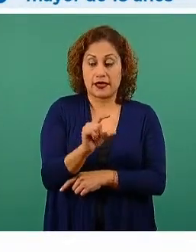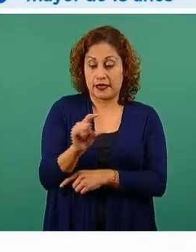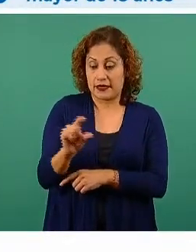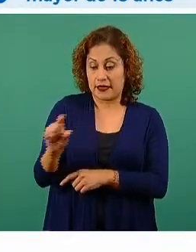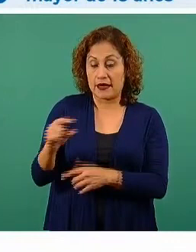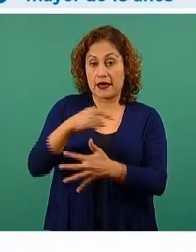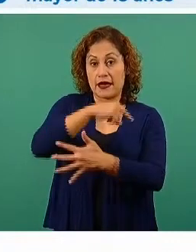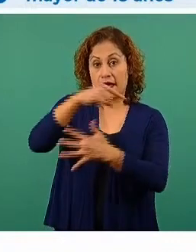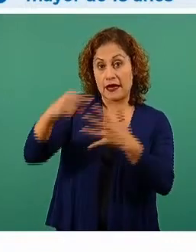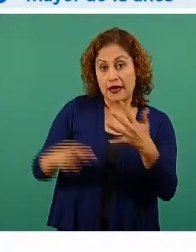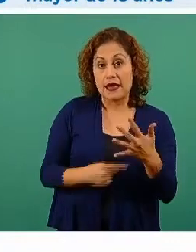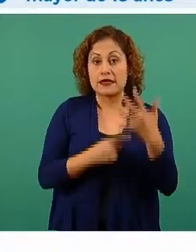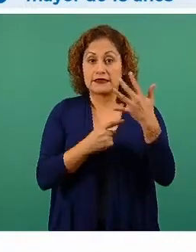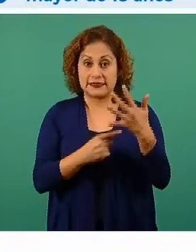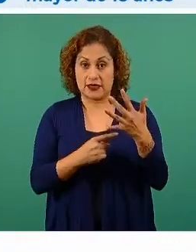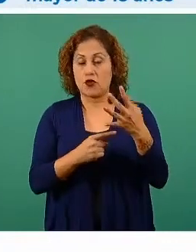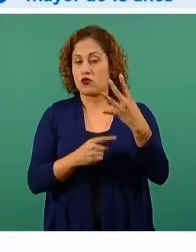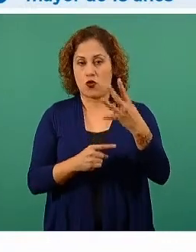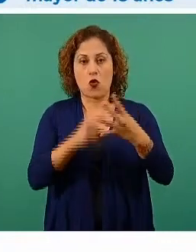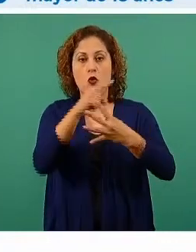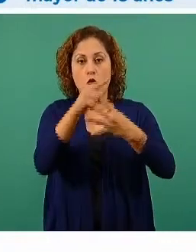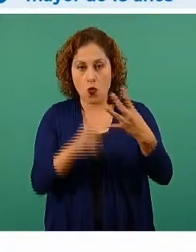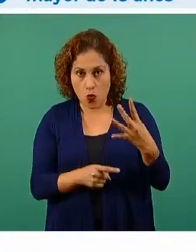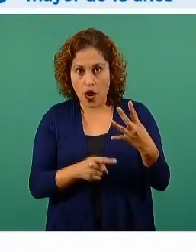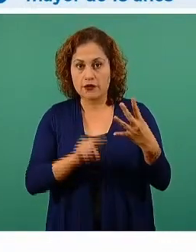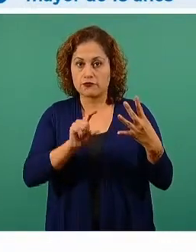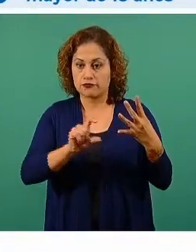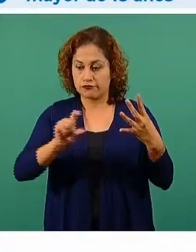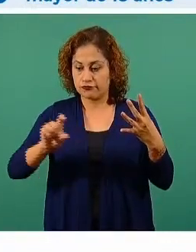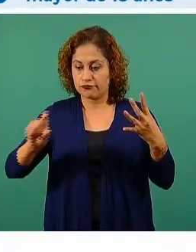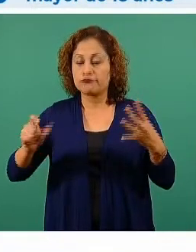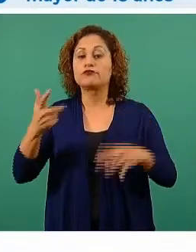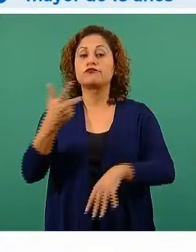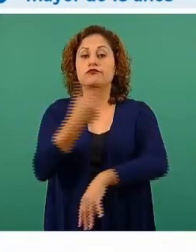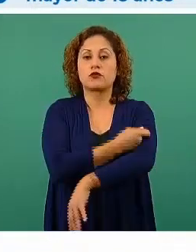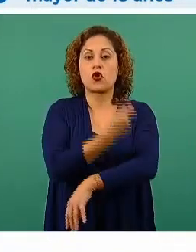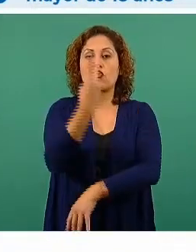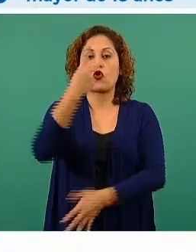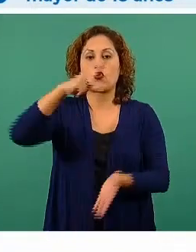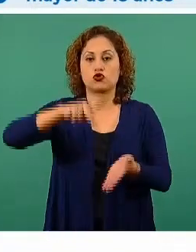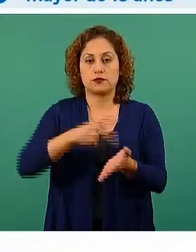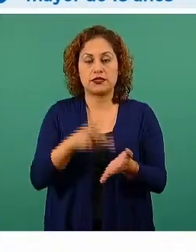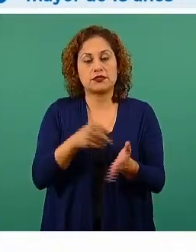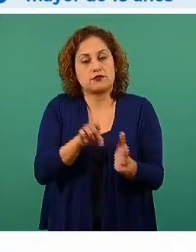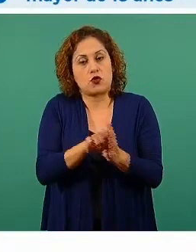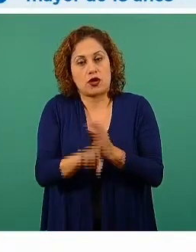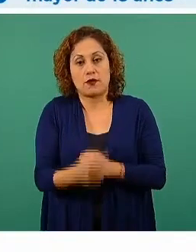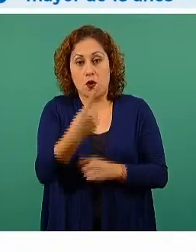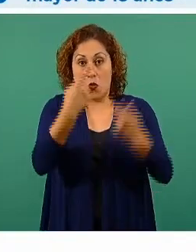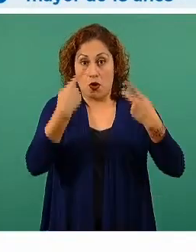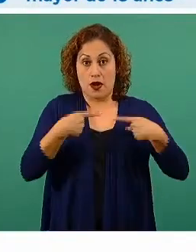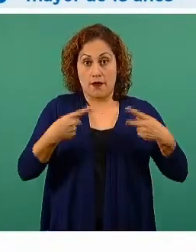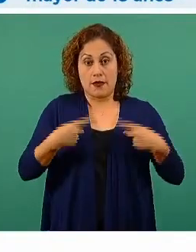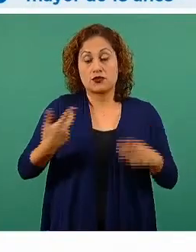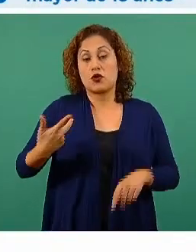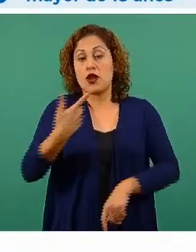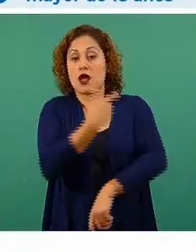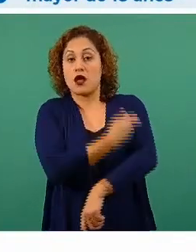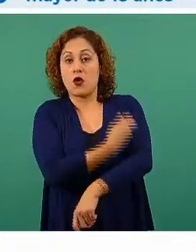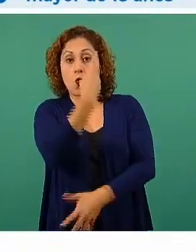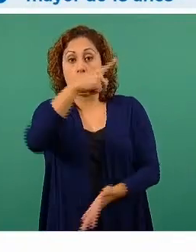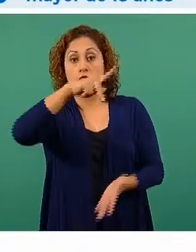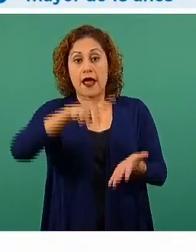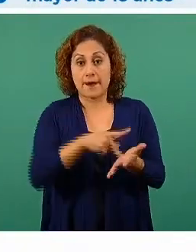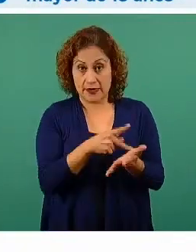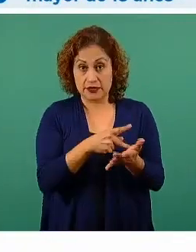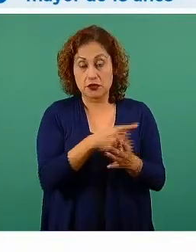una, es decir, 4 vacunas, requieren 2 dosis. Por lo tanto, una persona que recibió la primera dosis solo tiene medio esquema, cuando